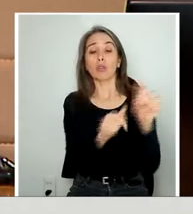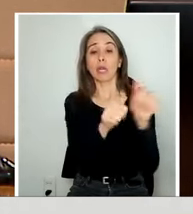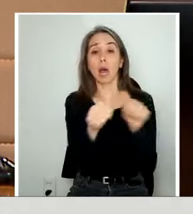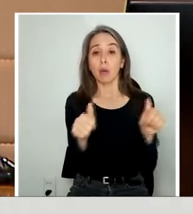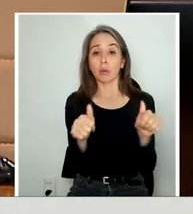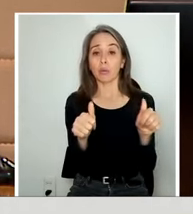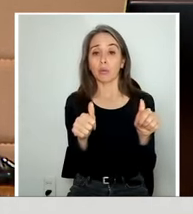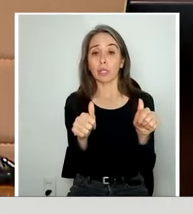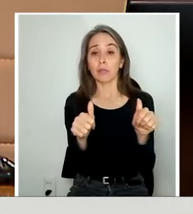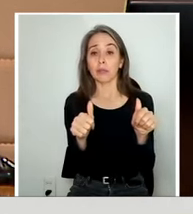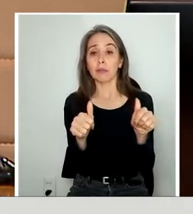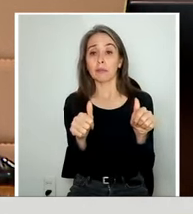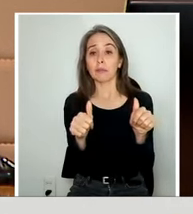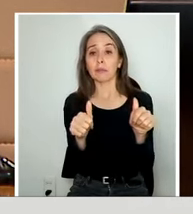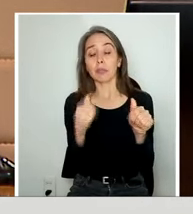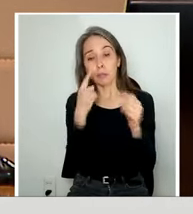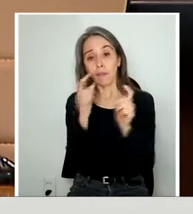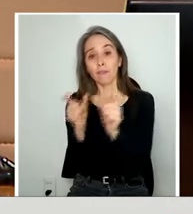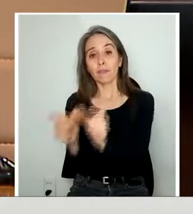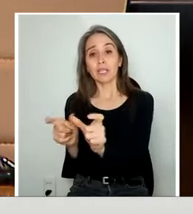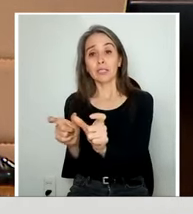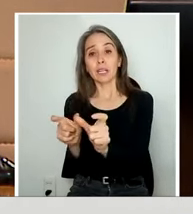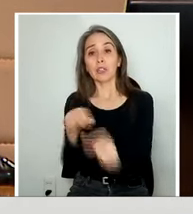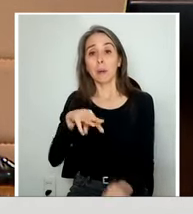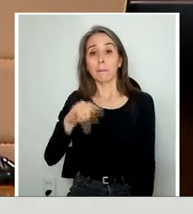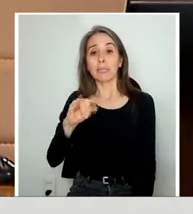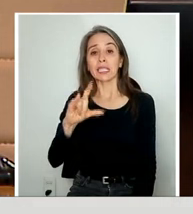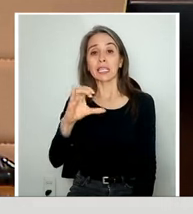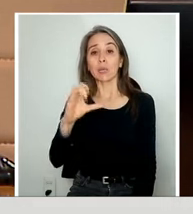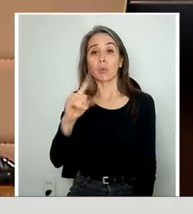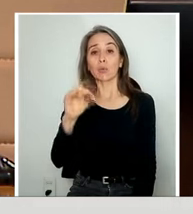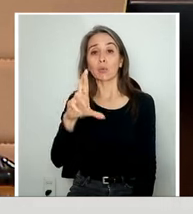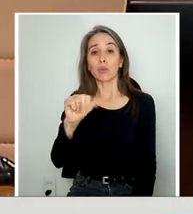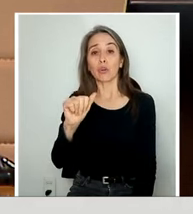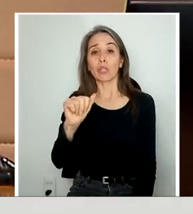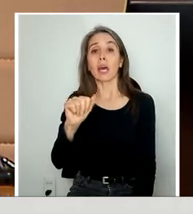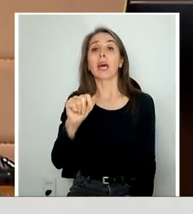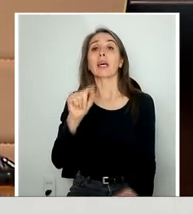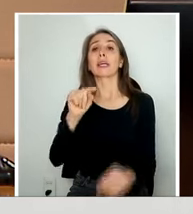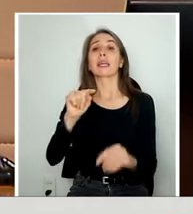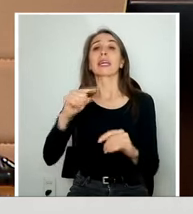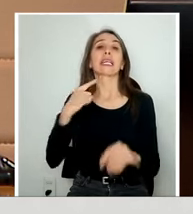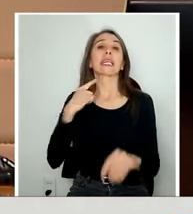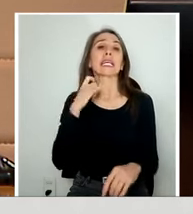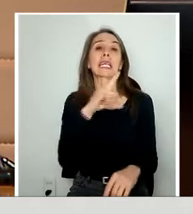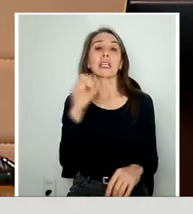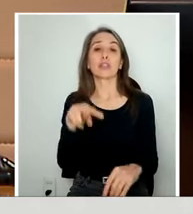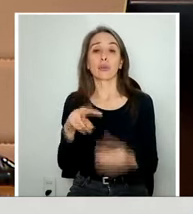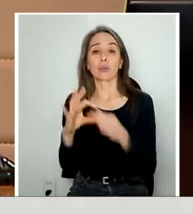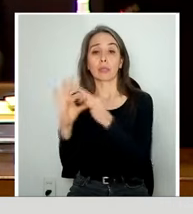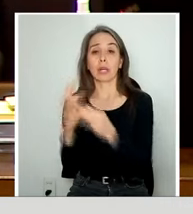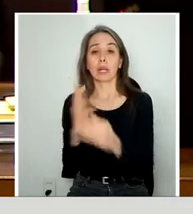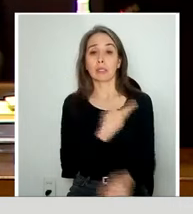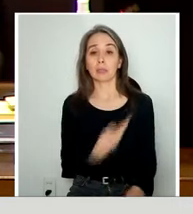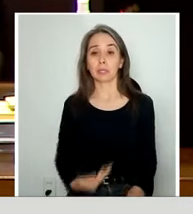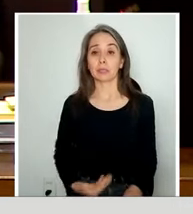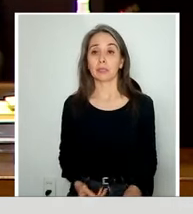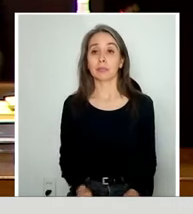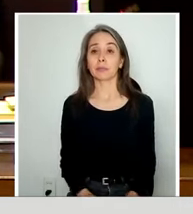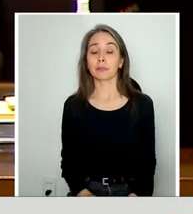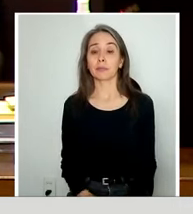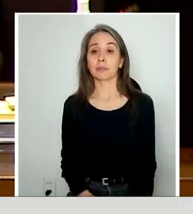a la fiscalización de la mitilicultura en el Estero wildad de quellón gracias a presidente Gracias